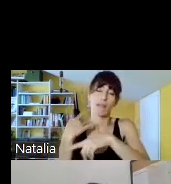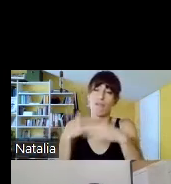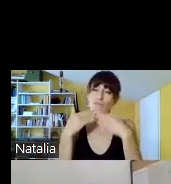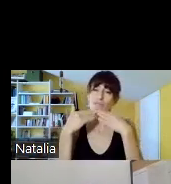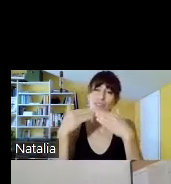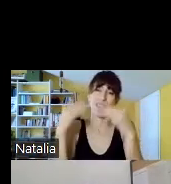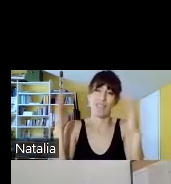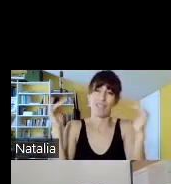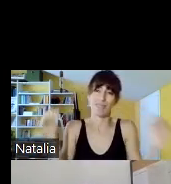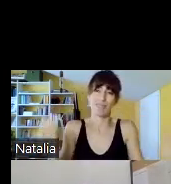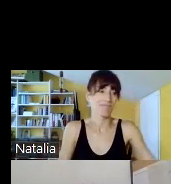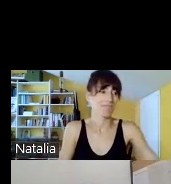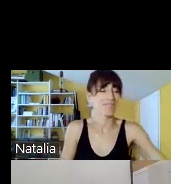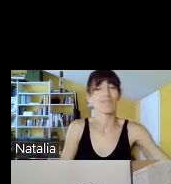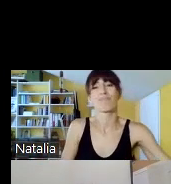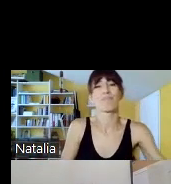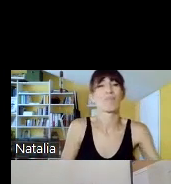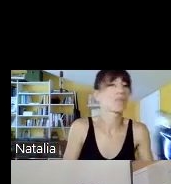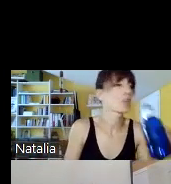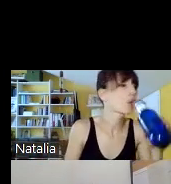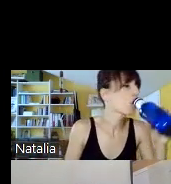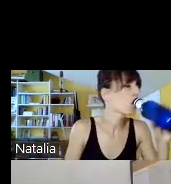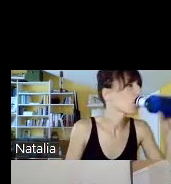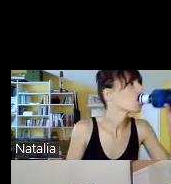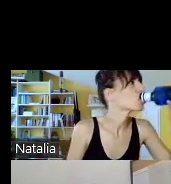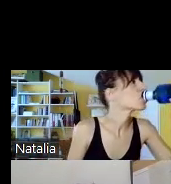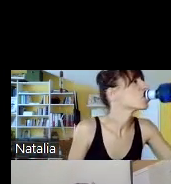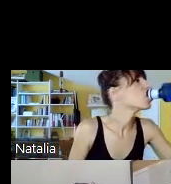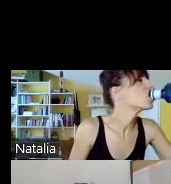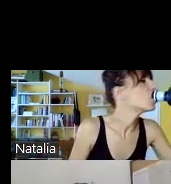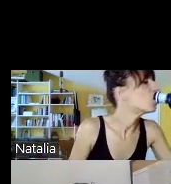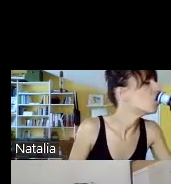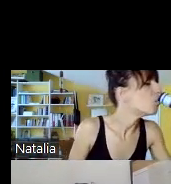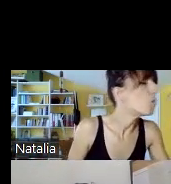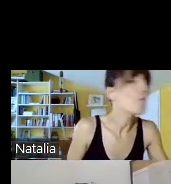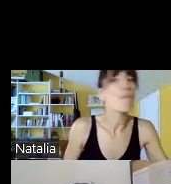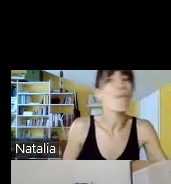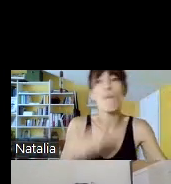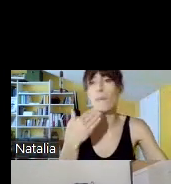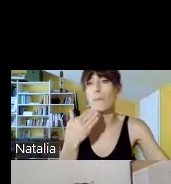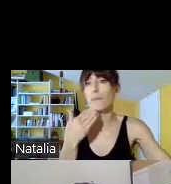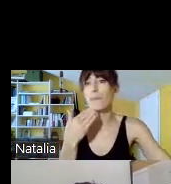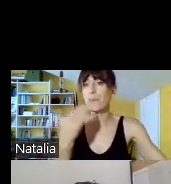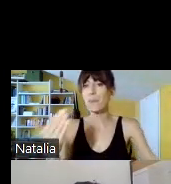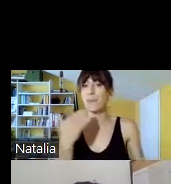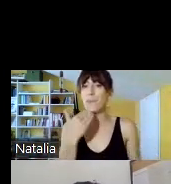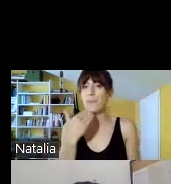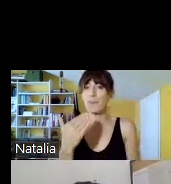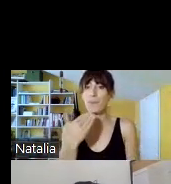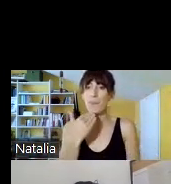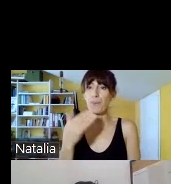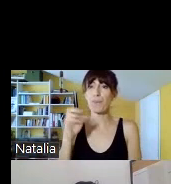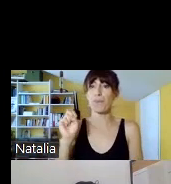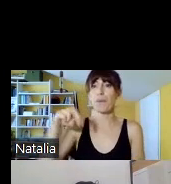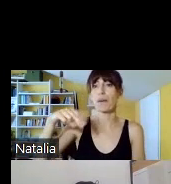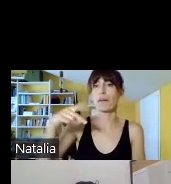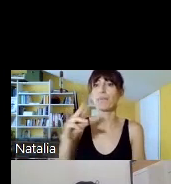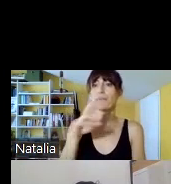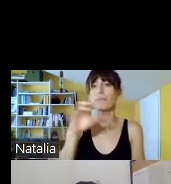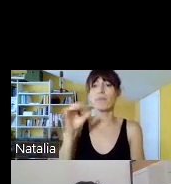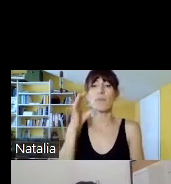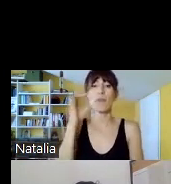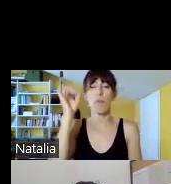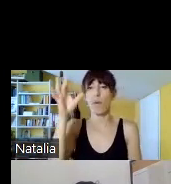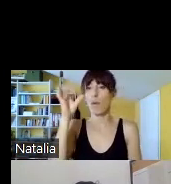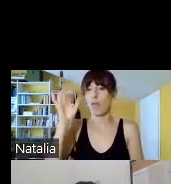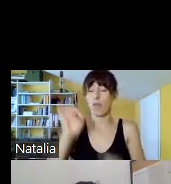gracias. Muchísimas gracias a ti, Andrea, por esta ponencia tan iluminadora,